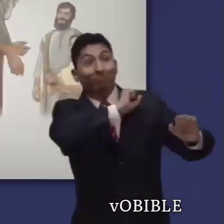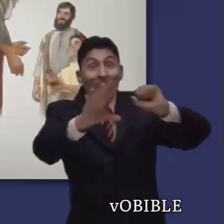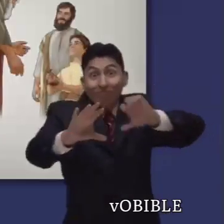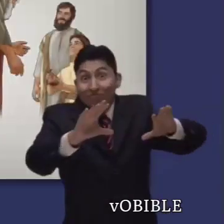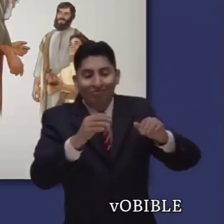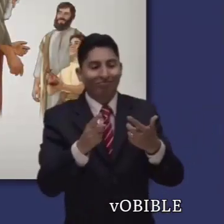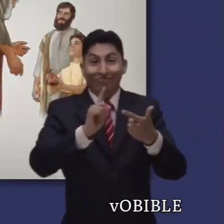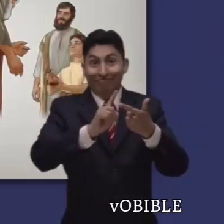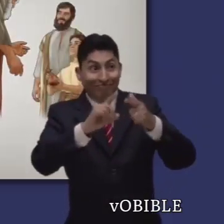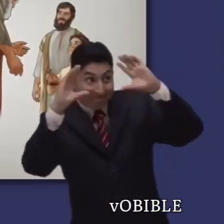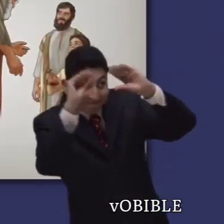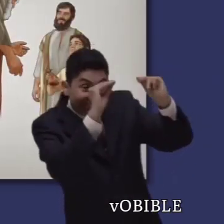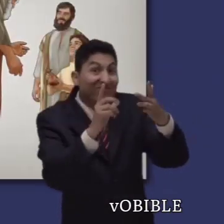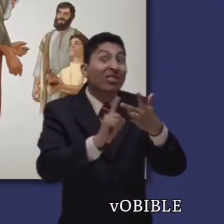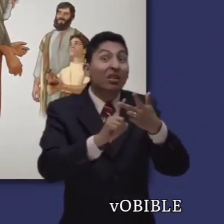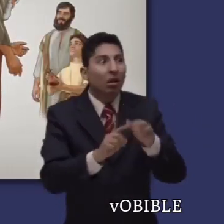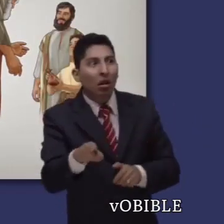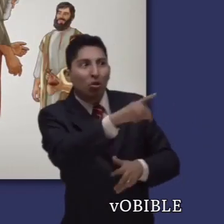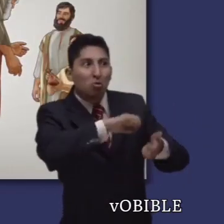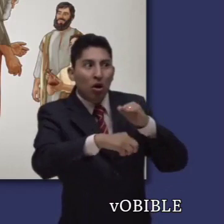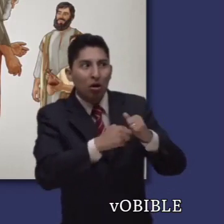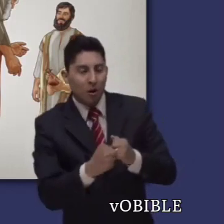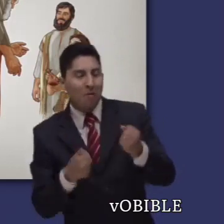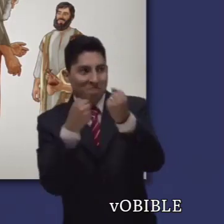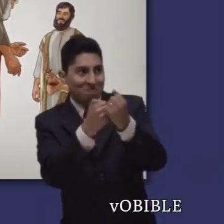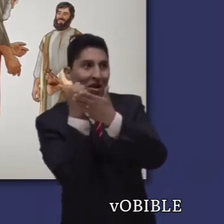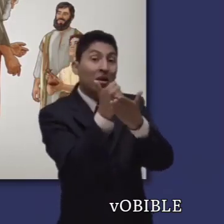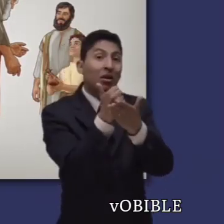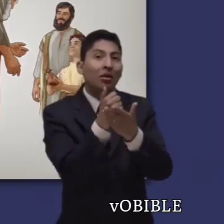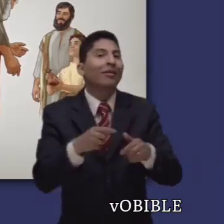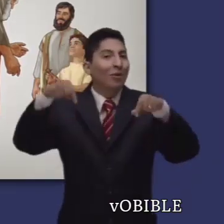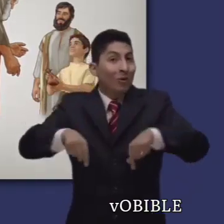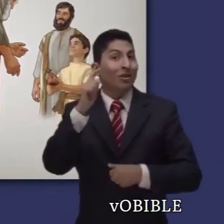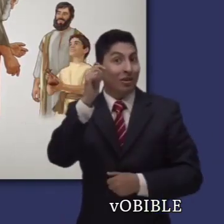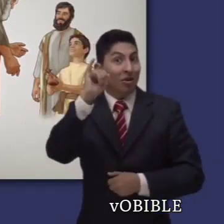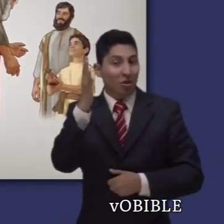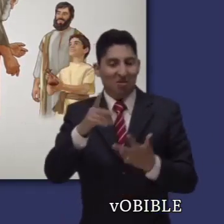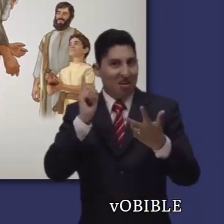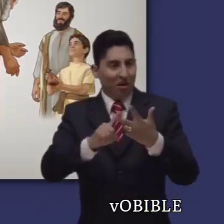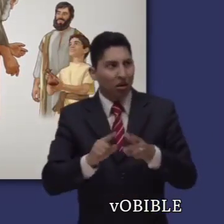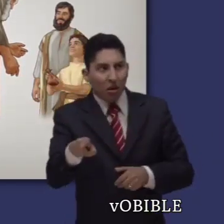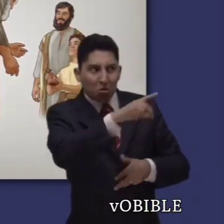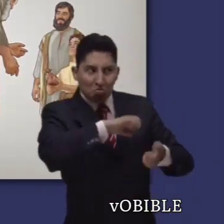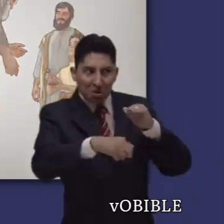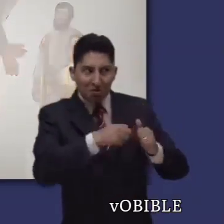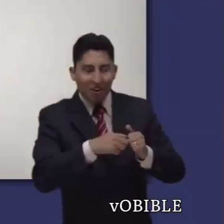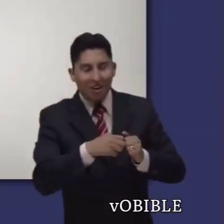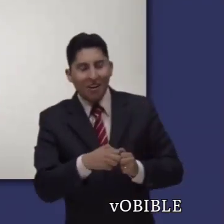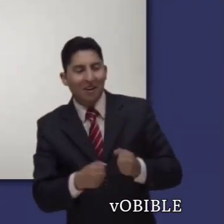y a la de socorrer a nuestros hermanos. Por lo tanto, las labores de socorro forman parte del servicio sagrado de los